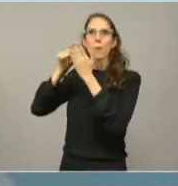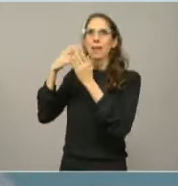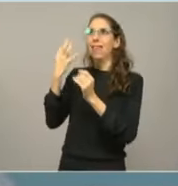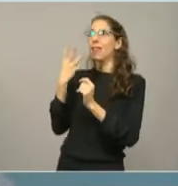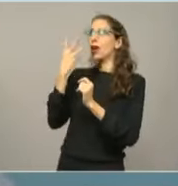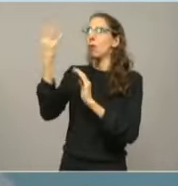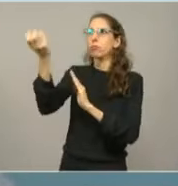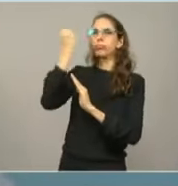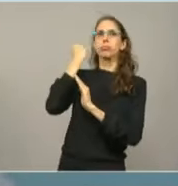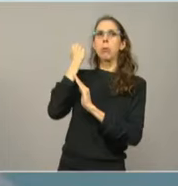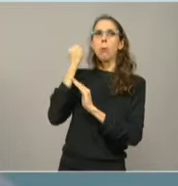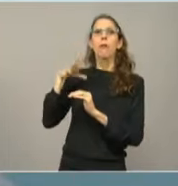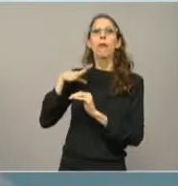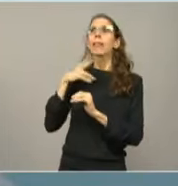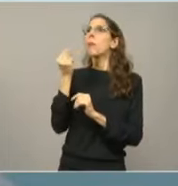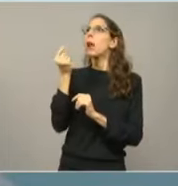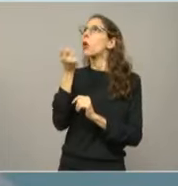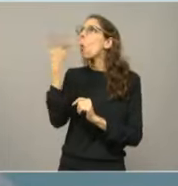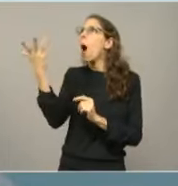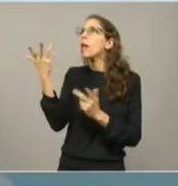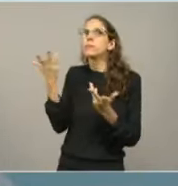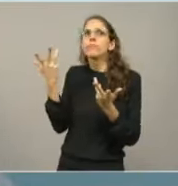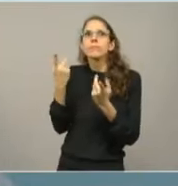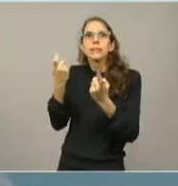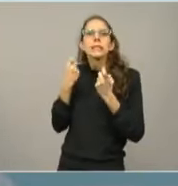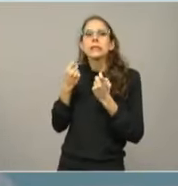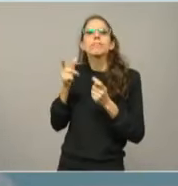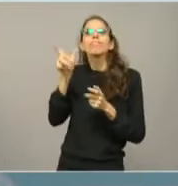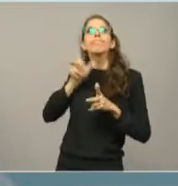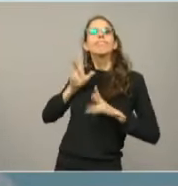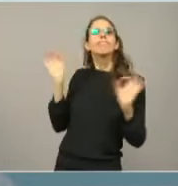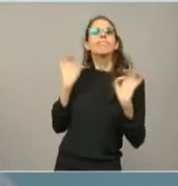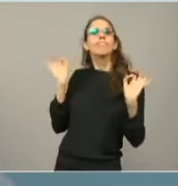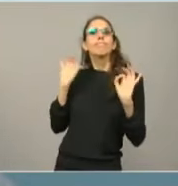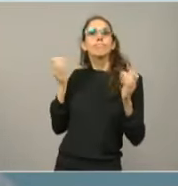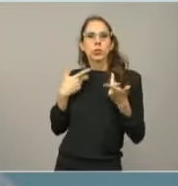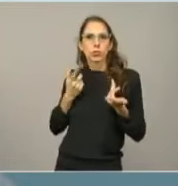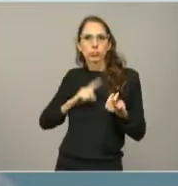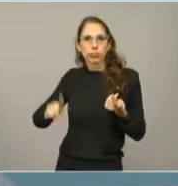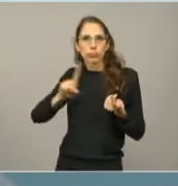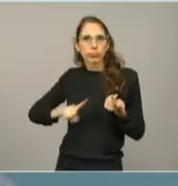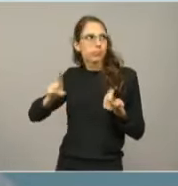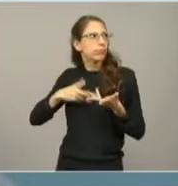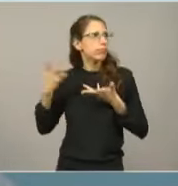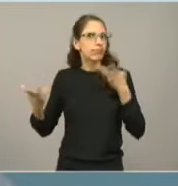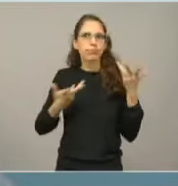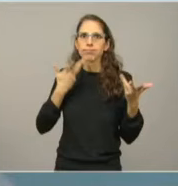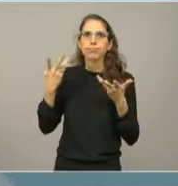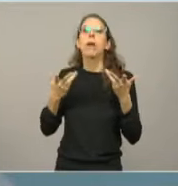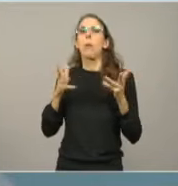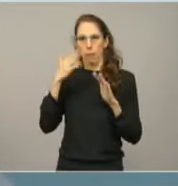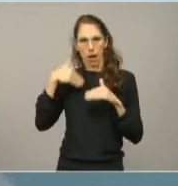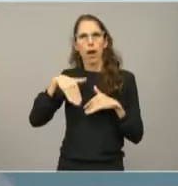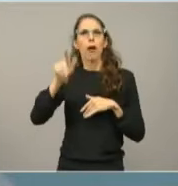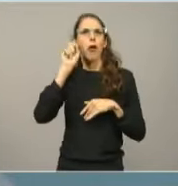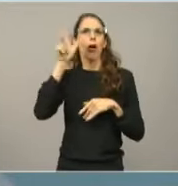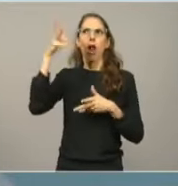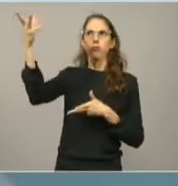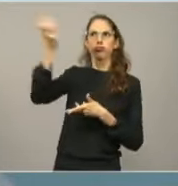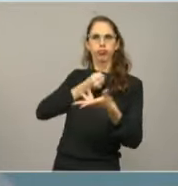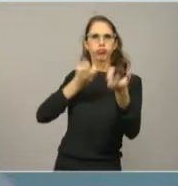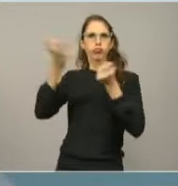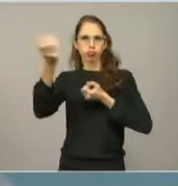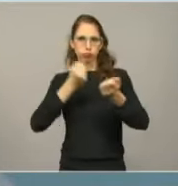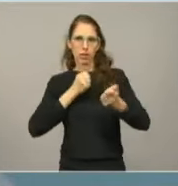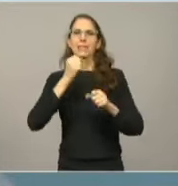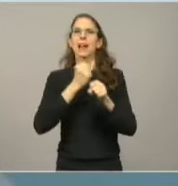tenían precio de venta entonces generó una enorme dificultad para hacer compras en tiempo adecuado pero se viene subsanando un trabajo muy grande incluso con el